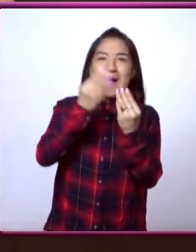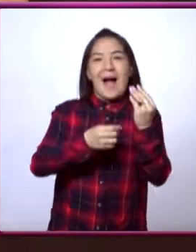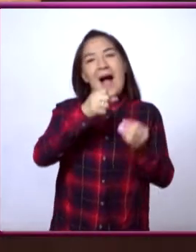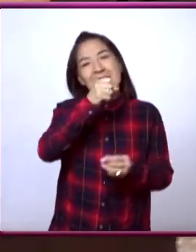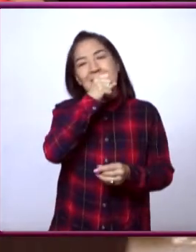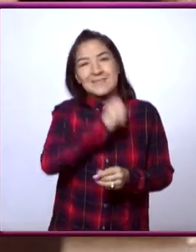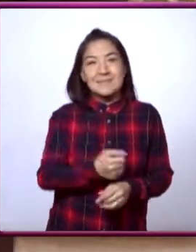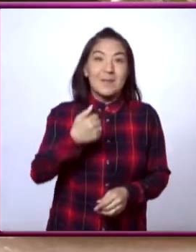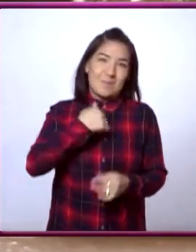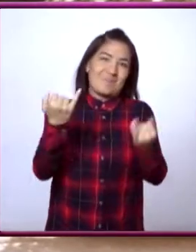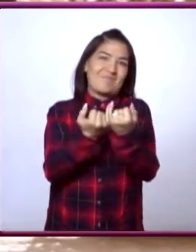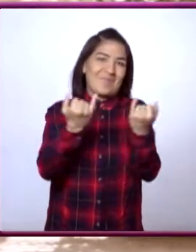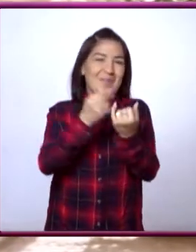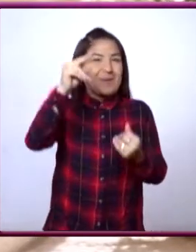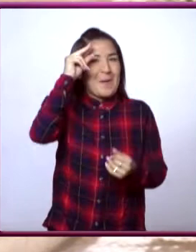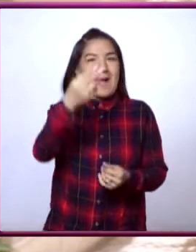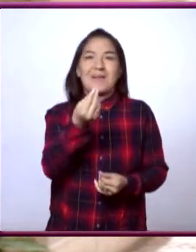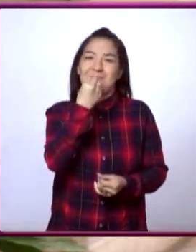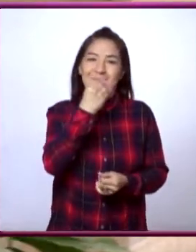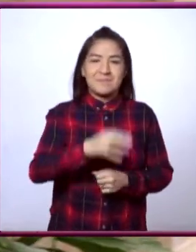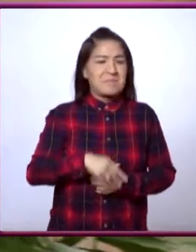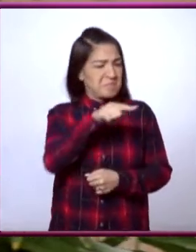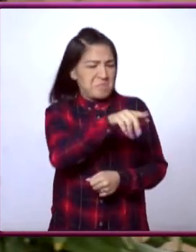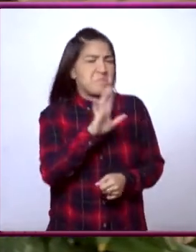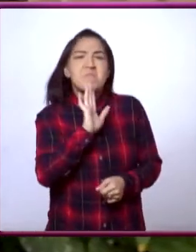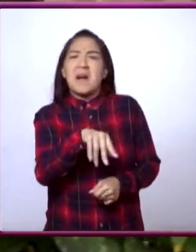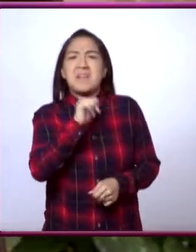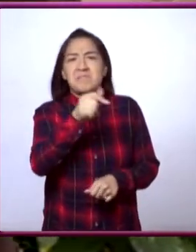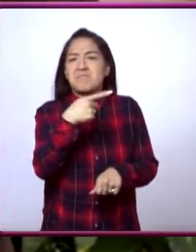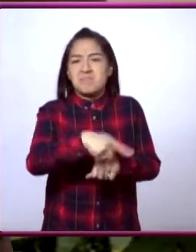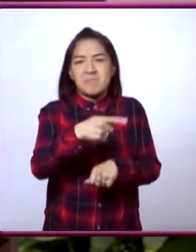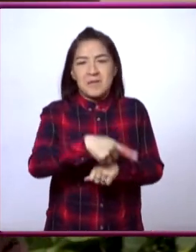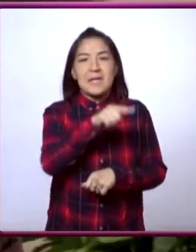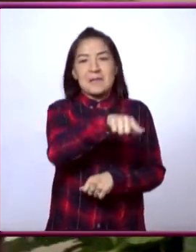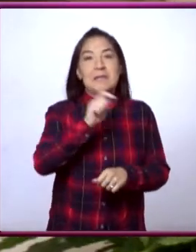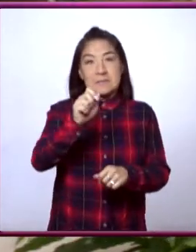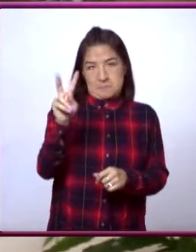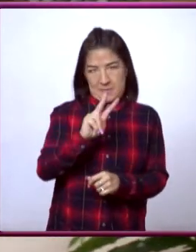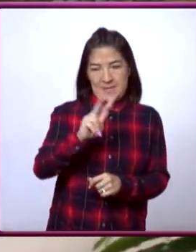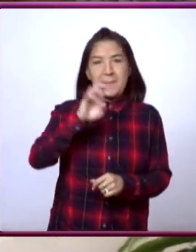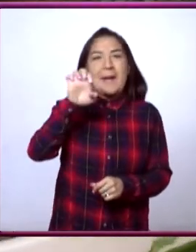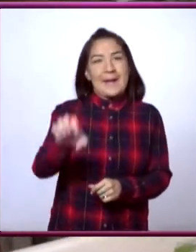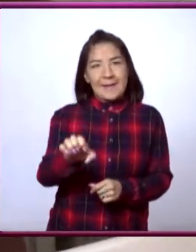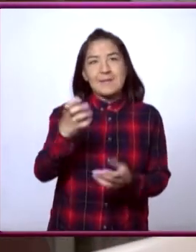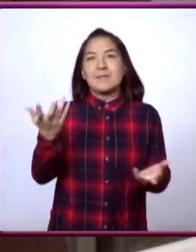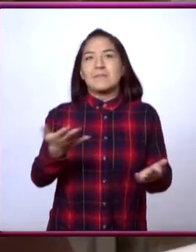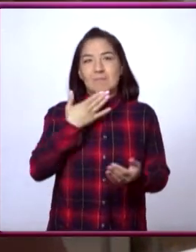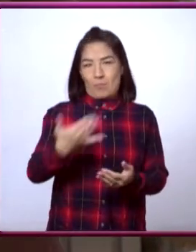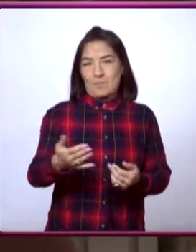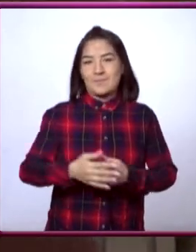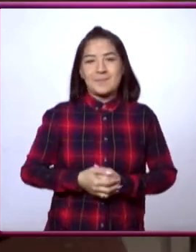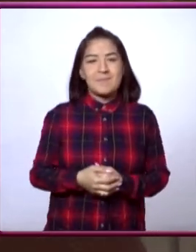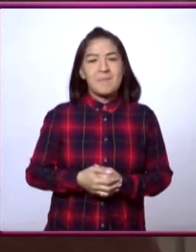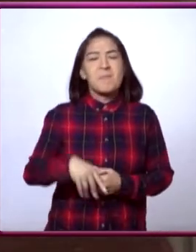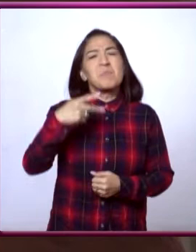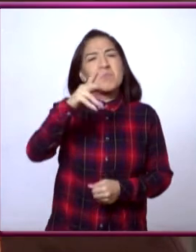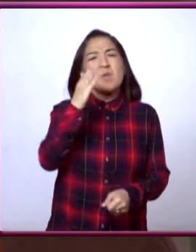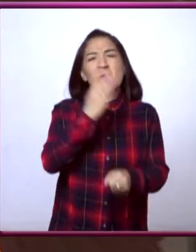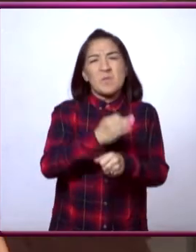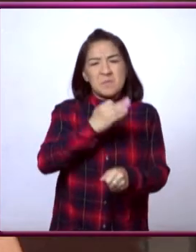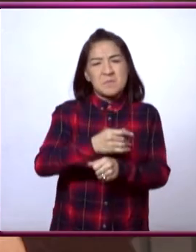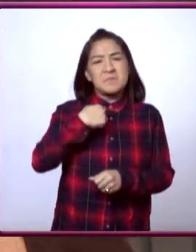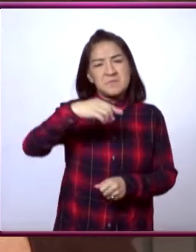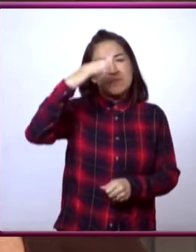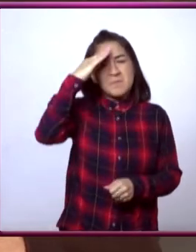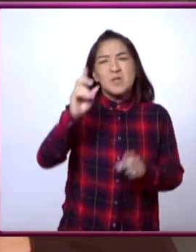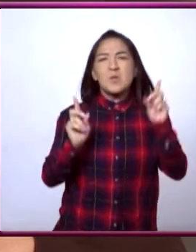Son totalmente inofensivas, Dismar. Además, en lo que sí tienen dosis altas es en vitamina E y proteínas. Pero es que ahora tengo otra